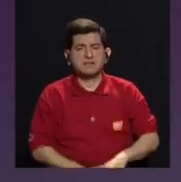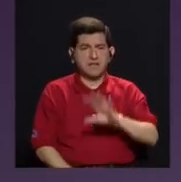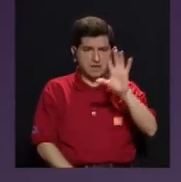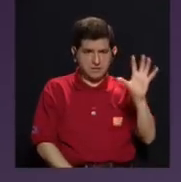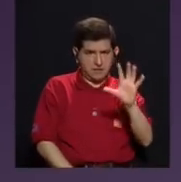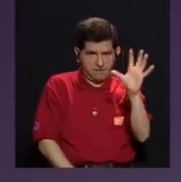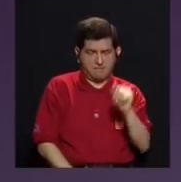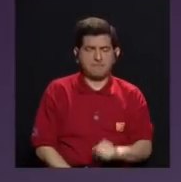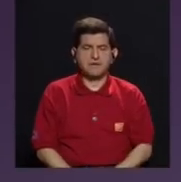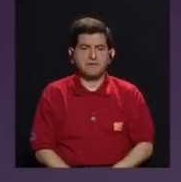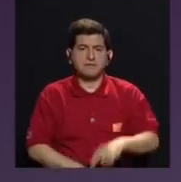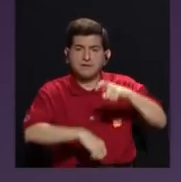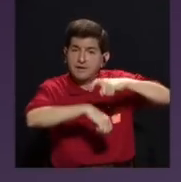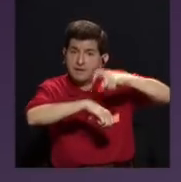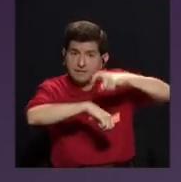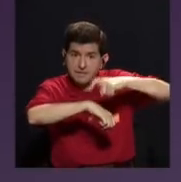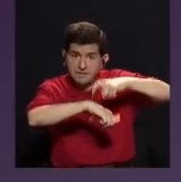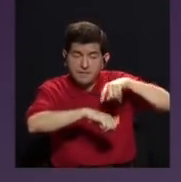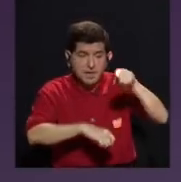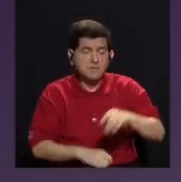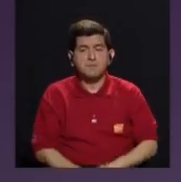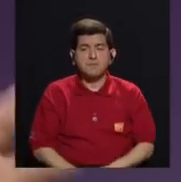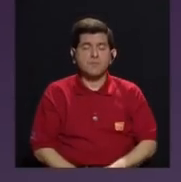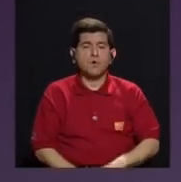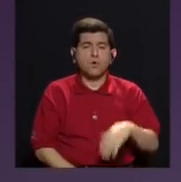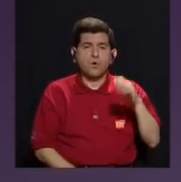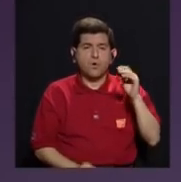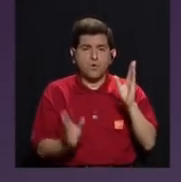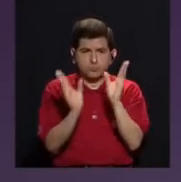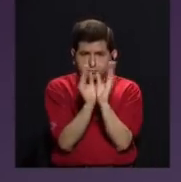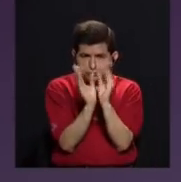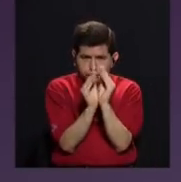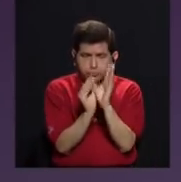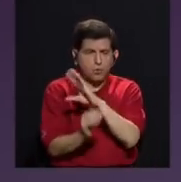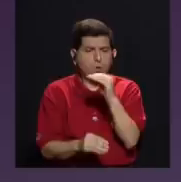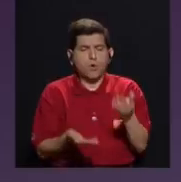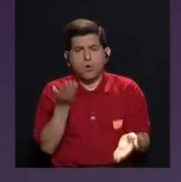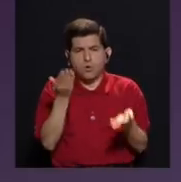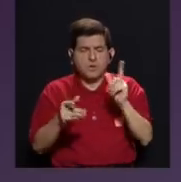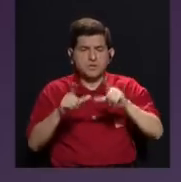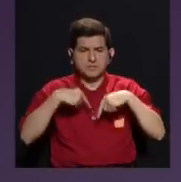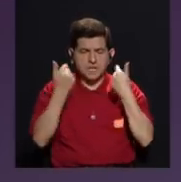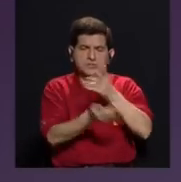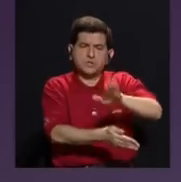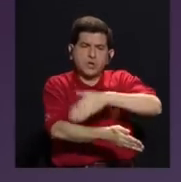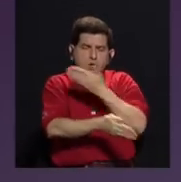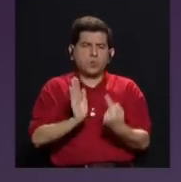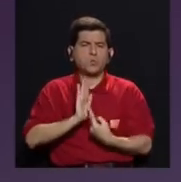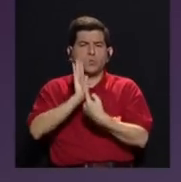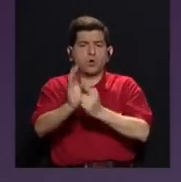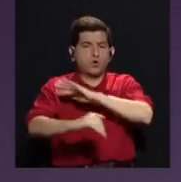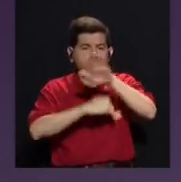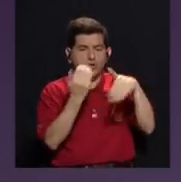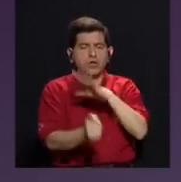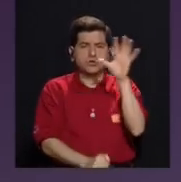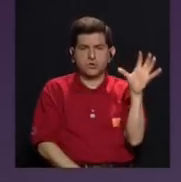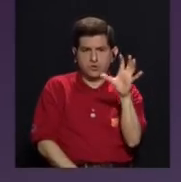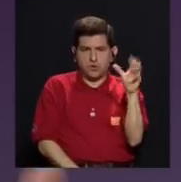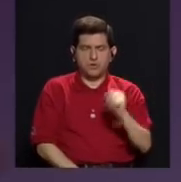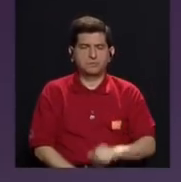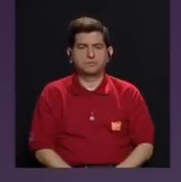cuando hacen simposios o grupos de grupos musicales de todo el caribe